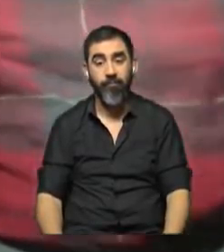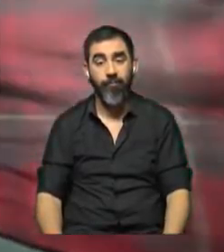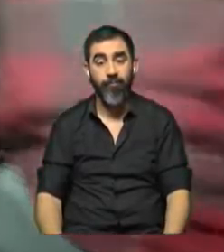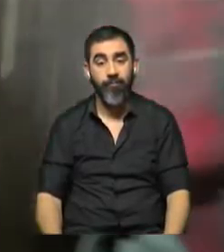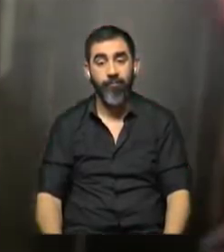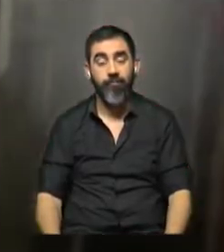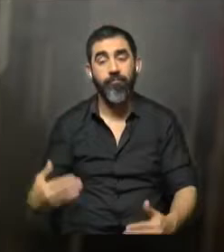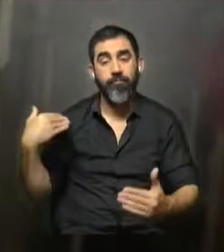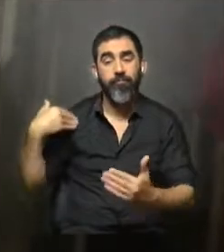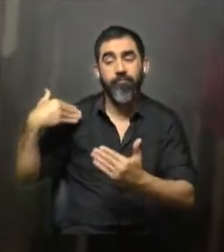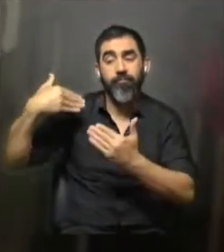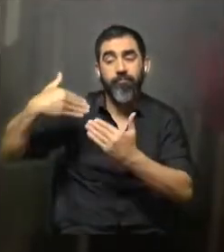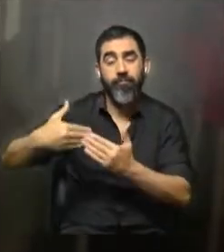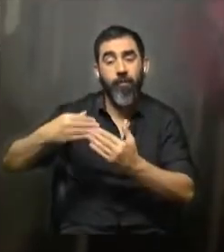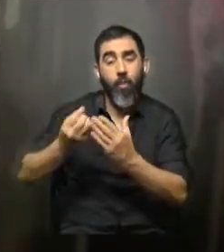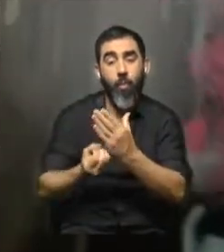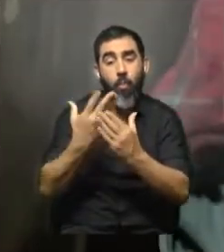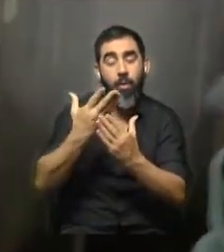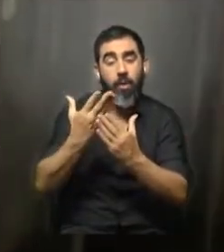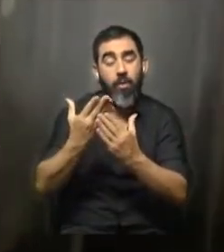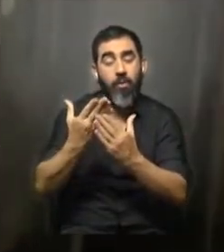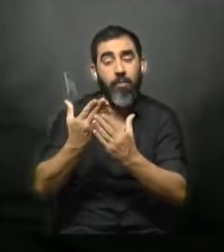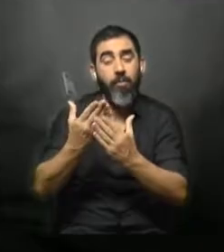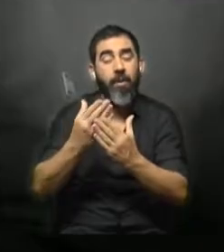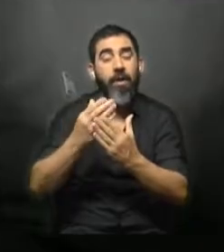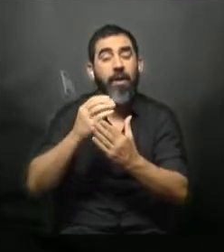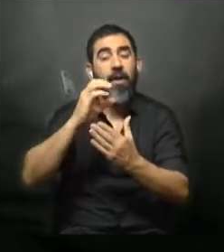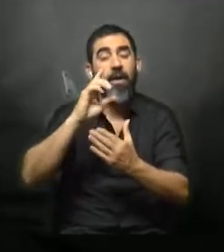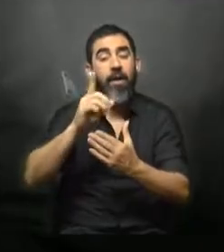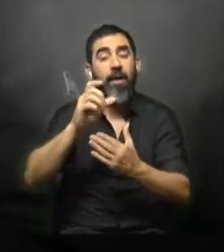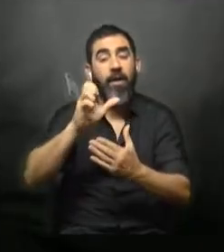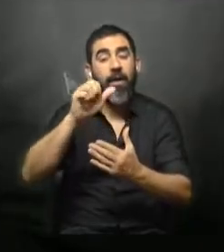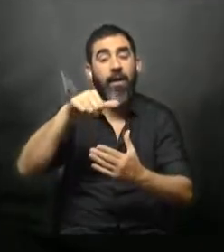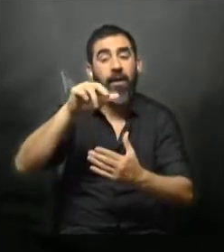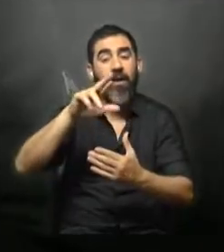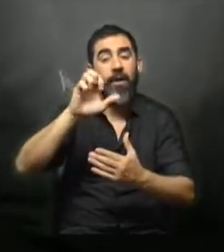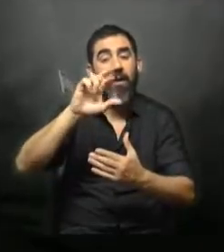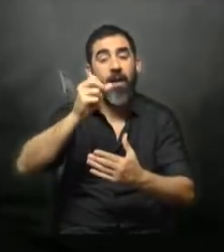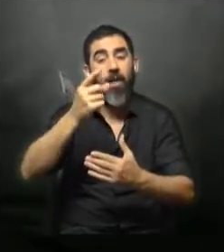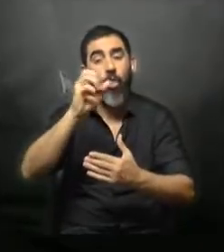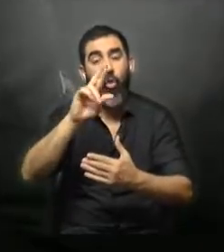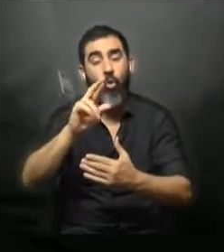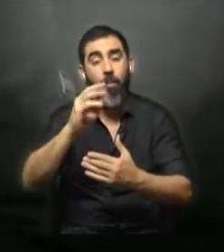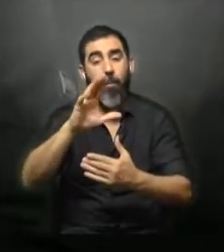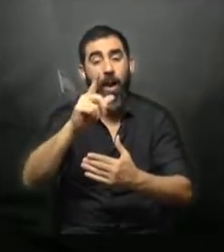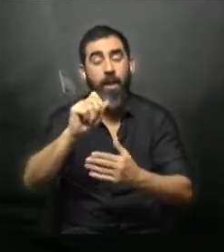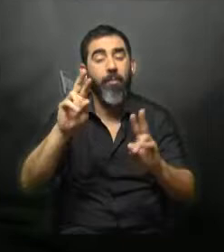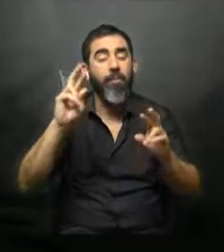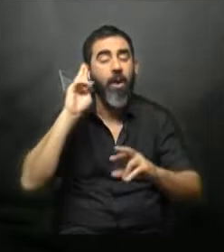Nosotros veníamos trabajando con un modelo de pala de aerogenerador, porque veníamos trabajando con el estudio de generación de